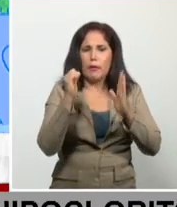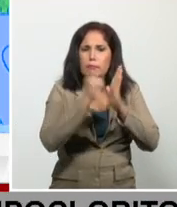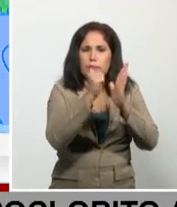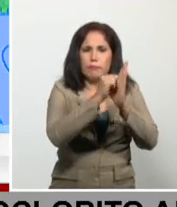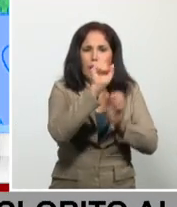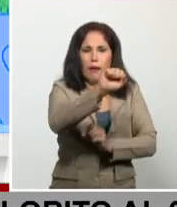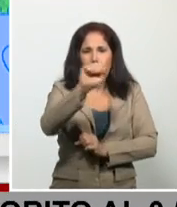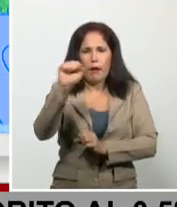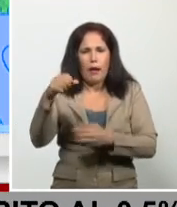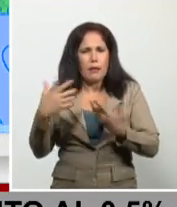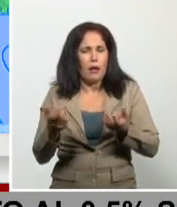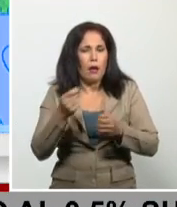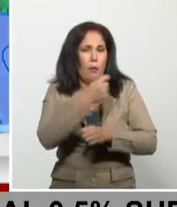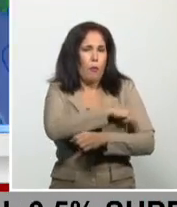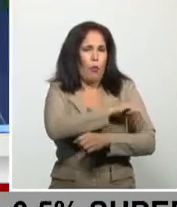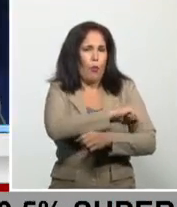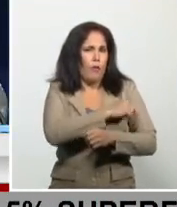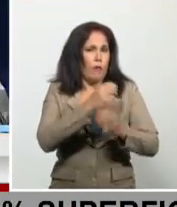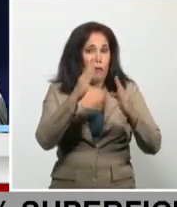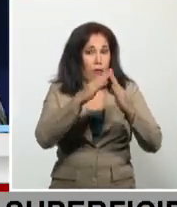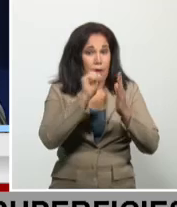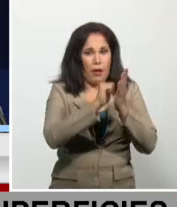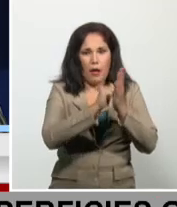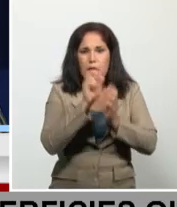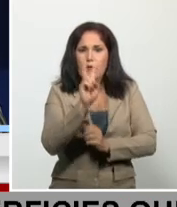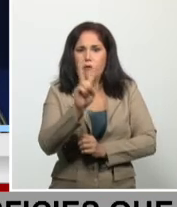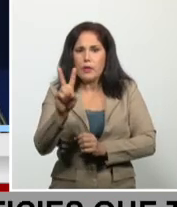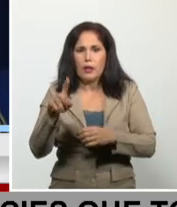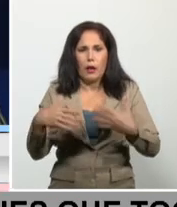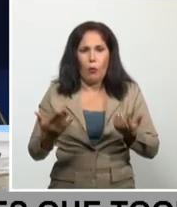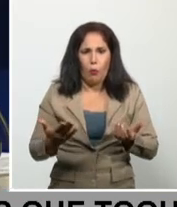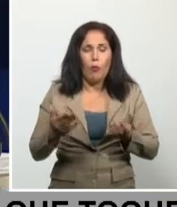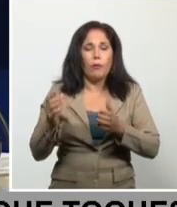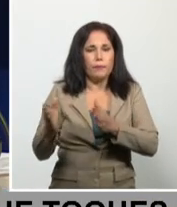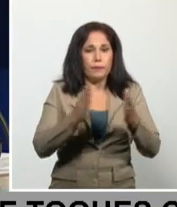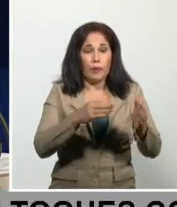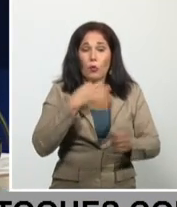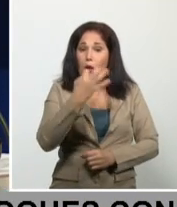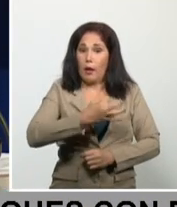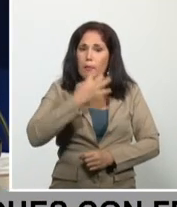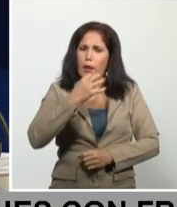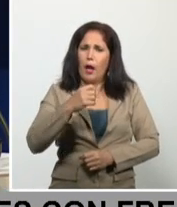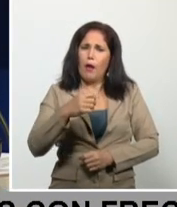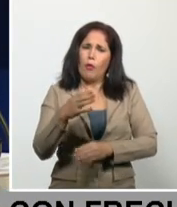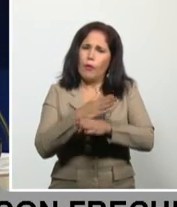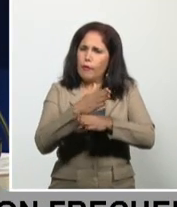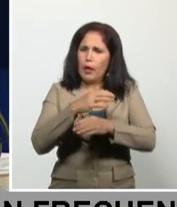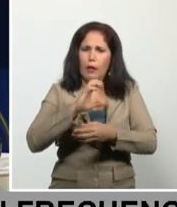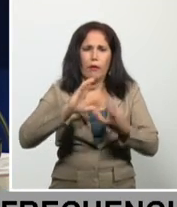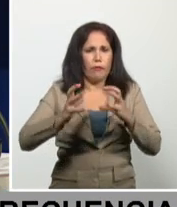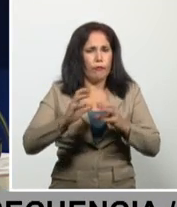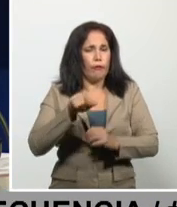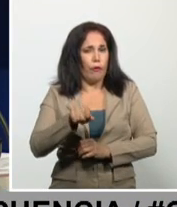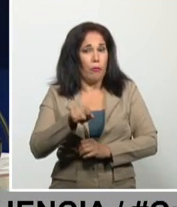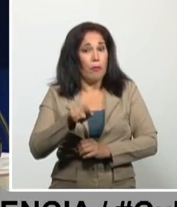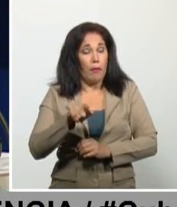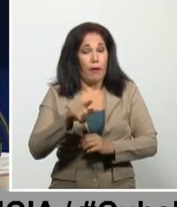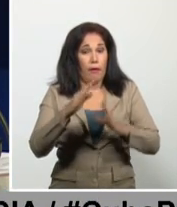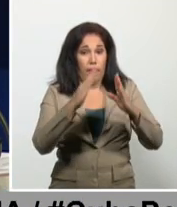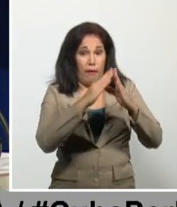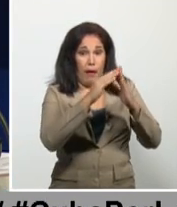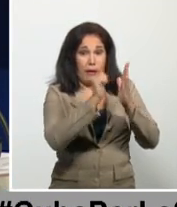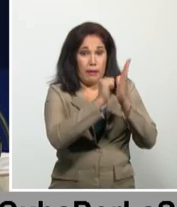a un mayor sector de la población? Bueno, nosotros lo hemos explicado aquí varias veces, la pesquisa, sobre todo con el